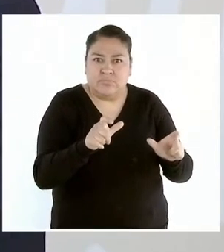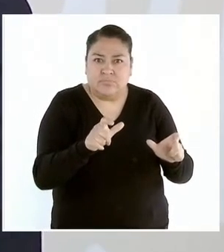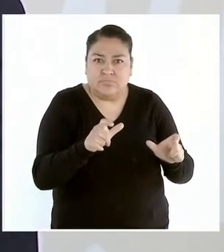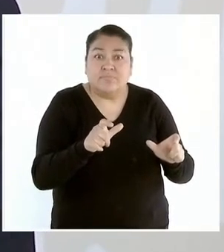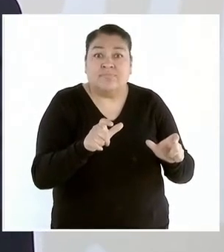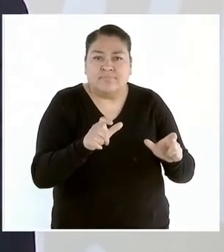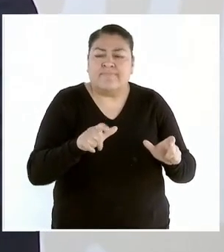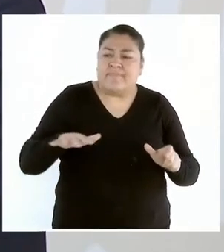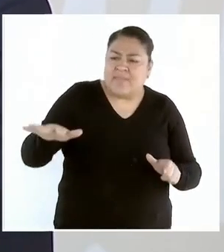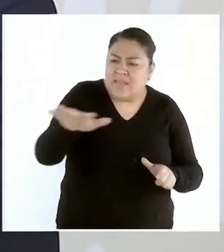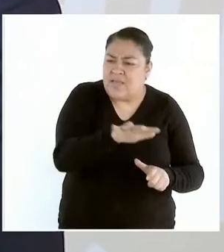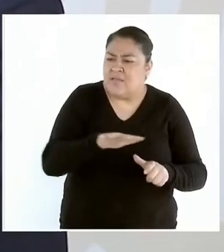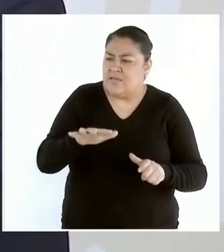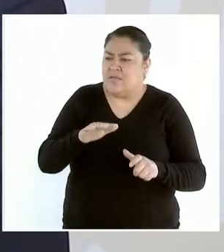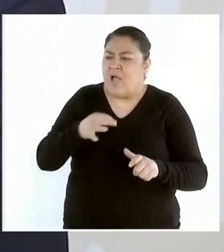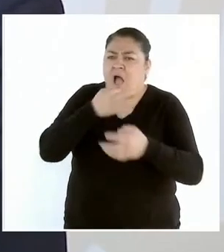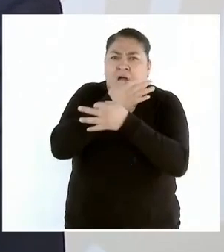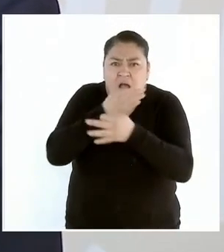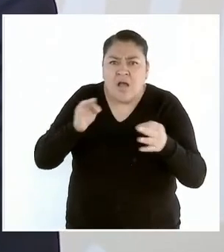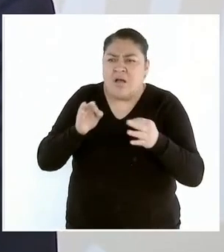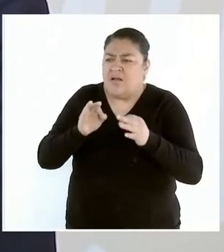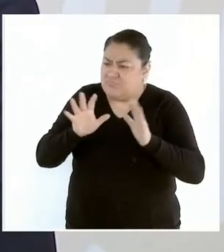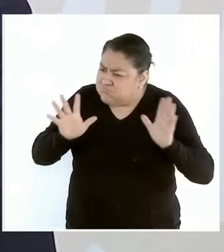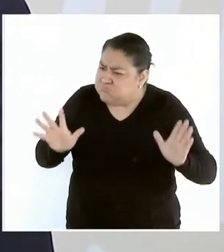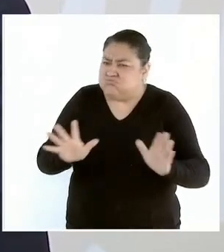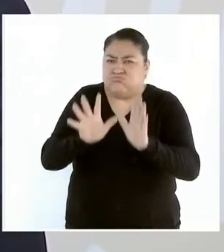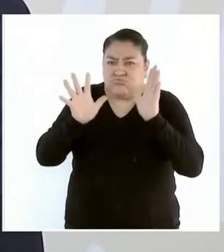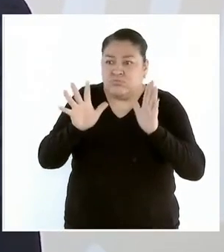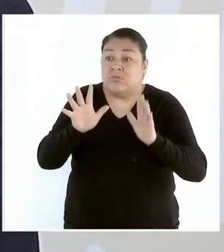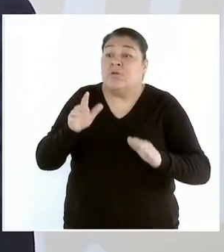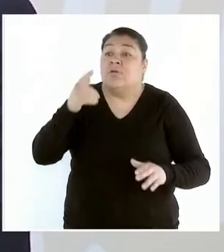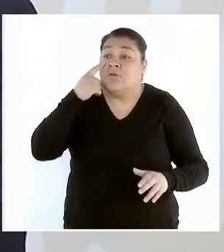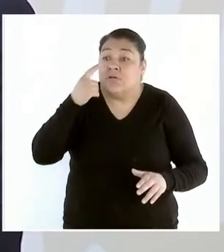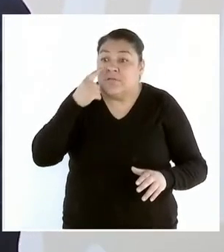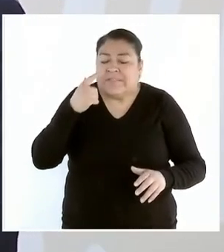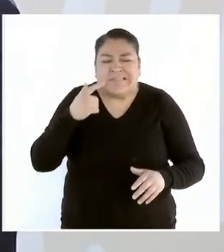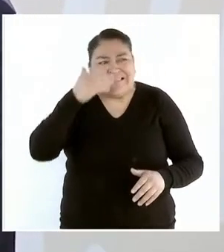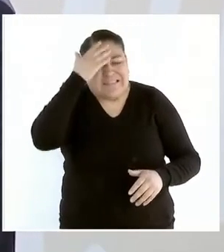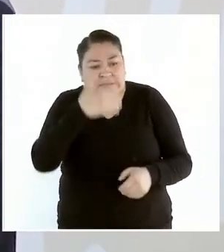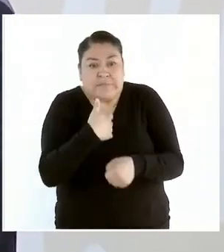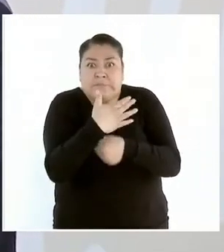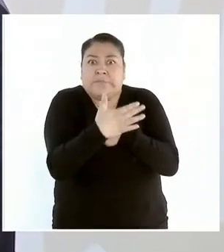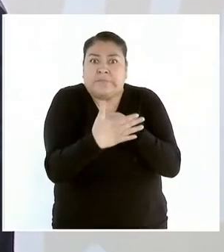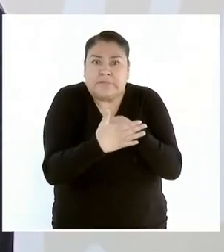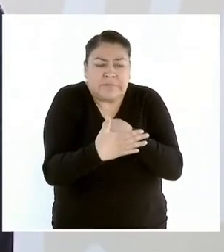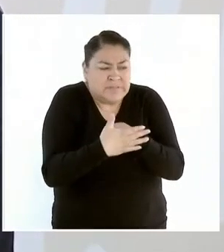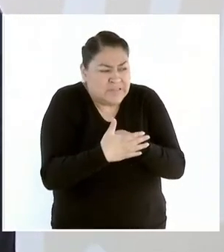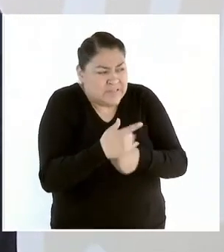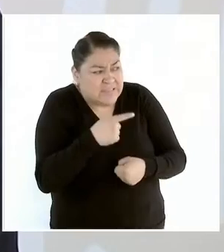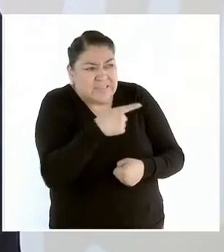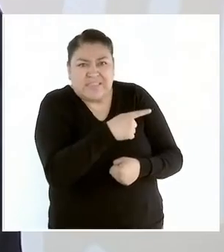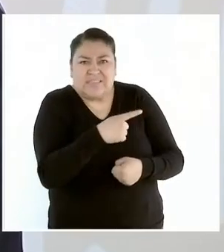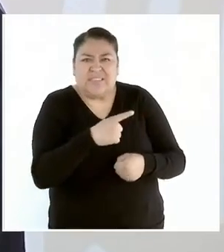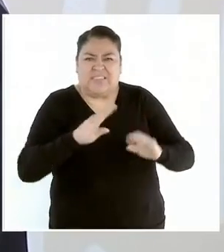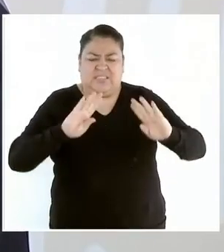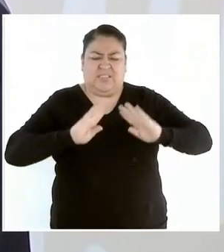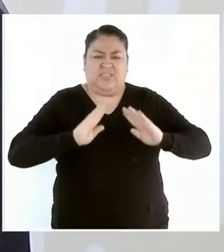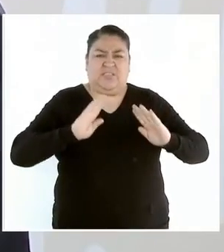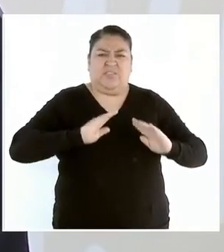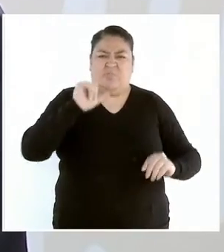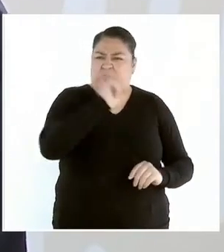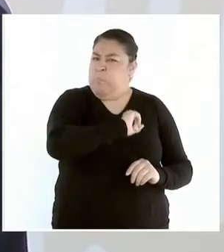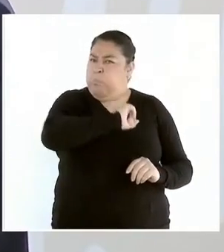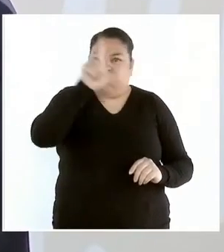les decía tenemos ante nosotros al mejor ejército del